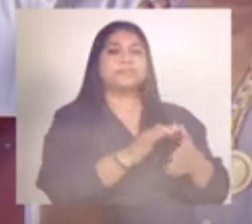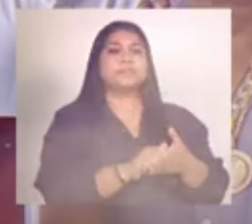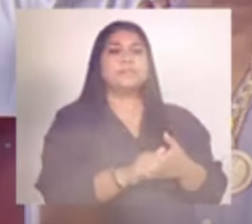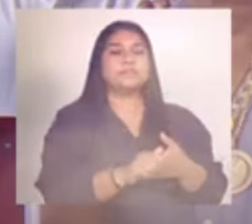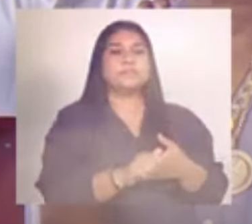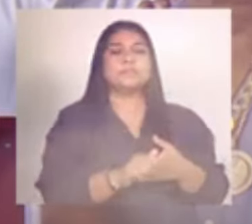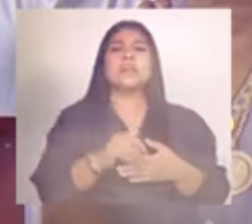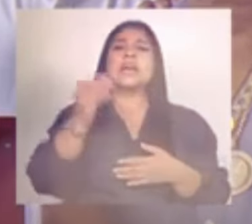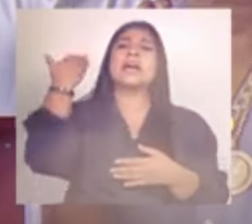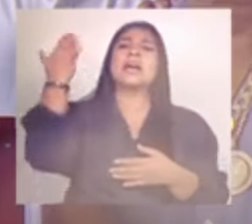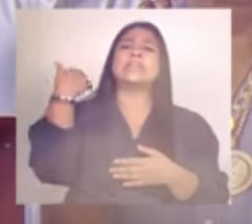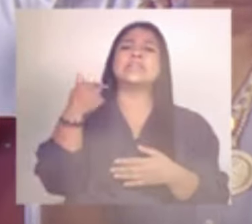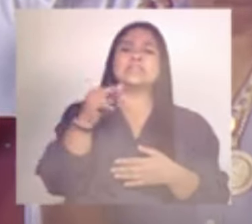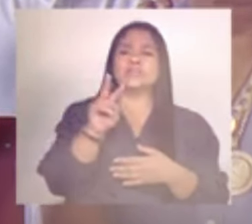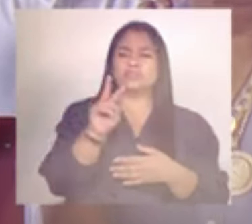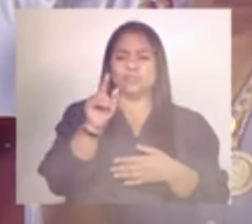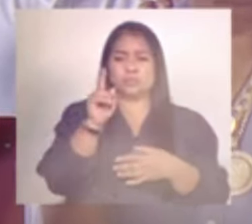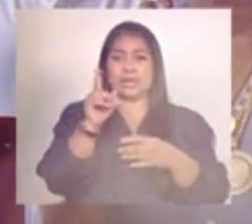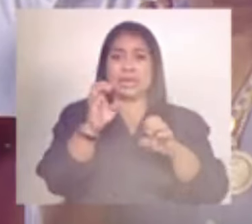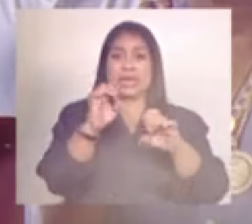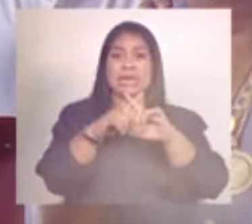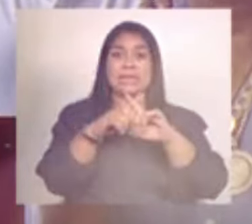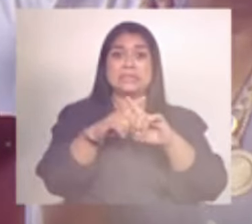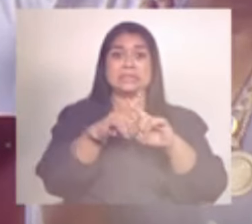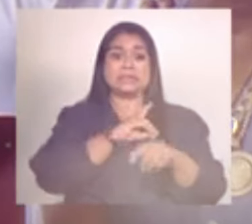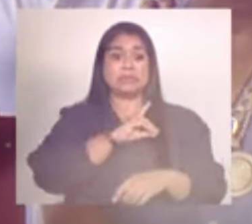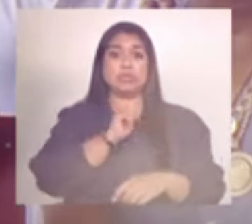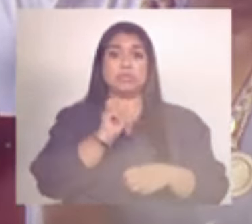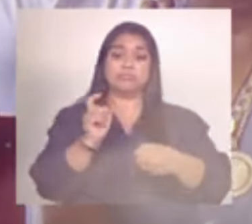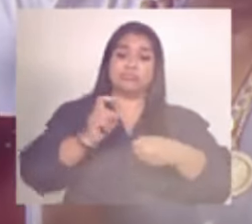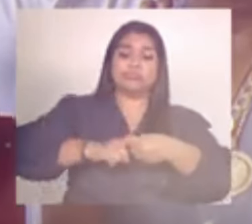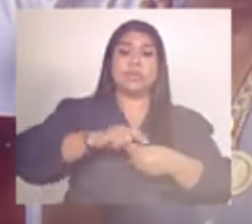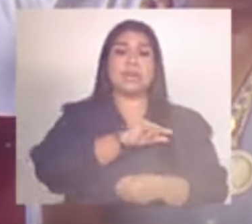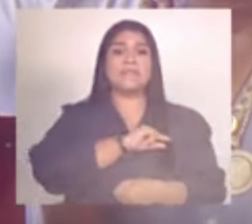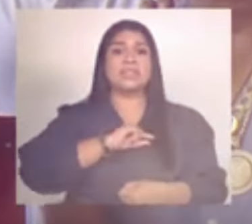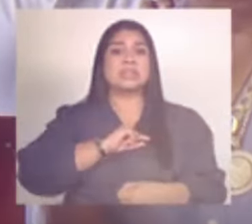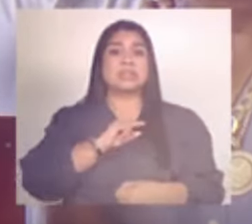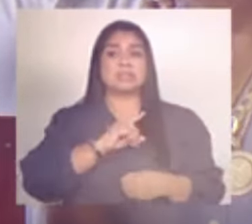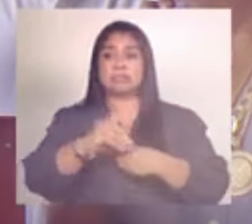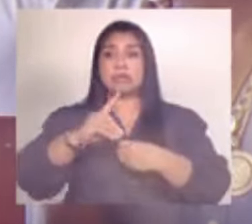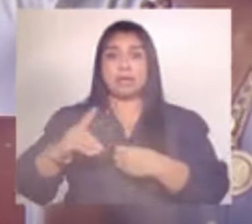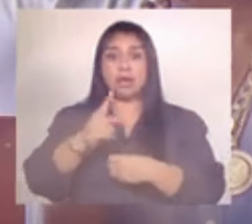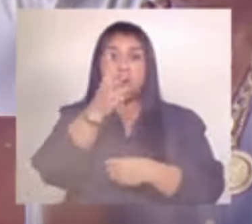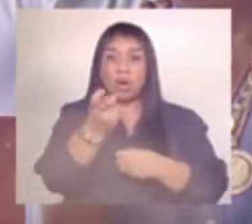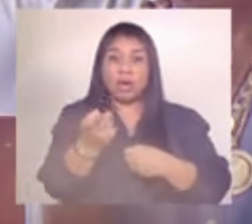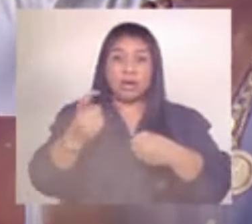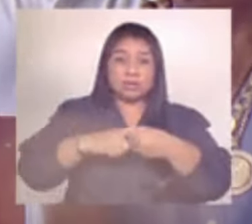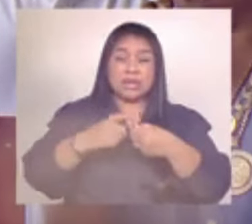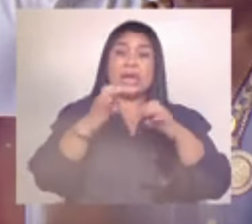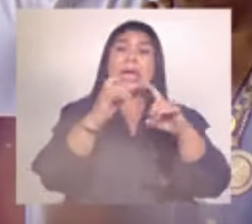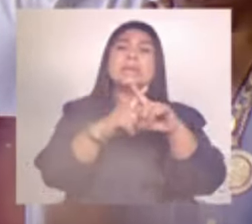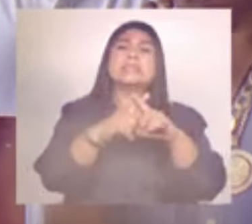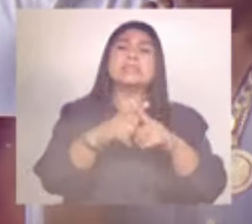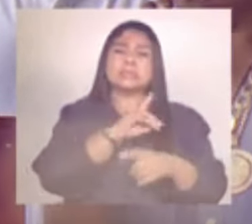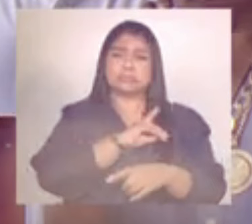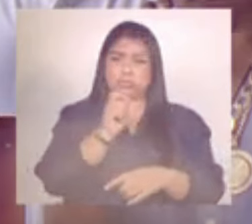se nombraron a dos ex candidatos a diputados dentro del gabinete departamental. ¿Esto implica que se llenará nuevamente el gobierno con ex candidatos? ¿O